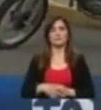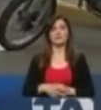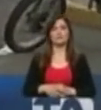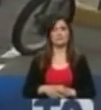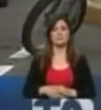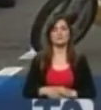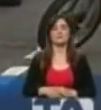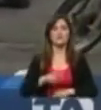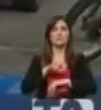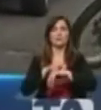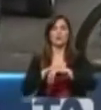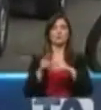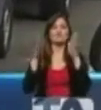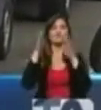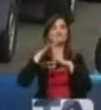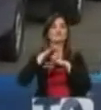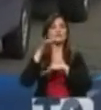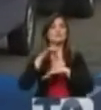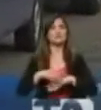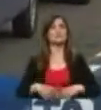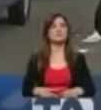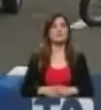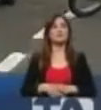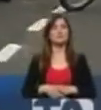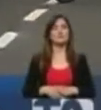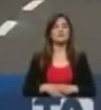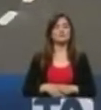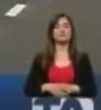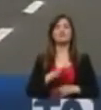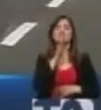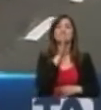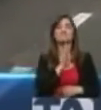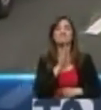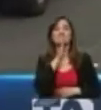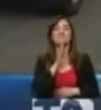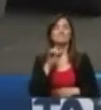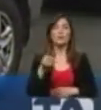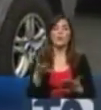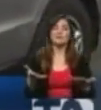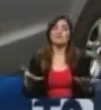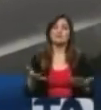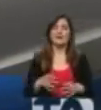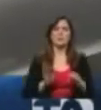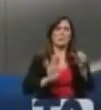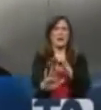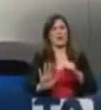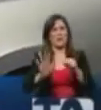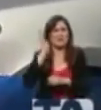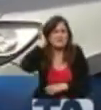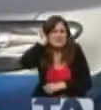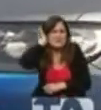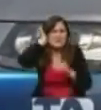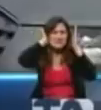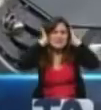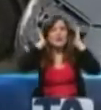salga por favor con tiempito de casa y también con muchísima paciencia porque aquí ya poco más quedamos sordos porque hay muchos conductores